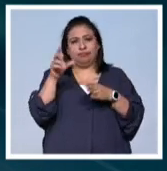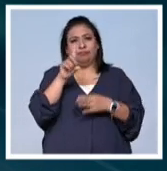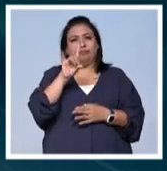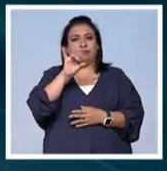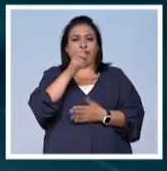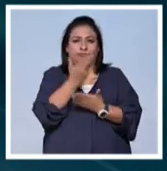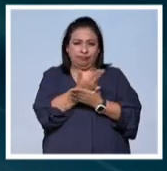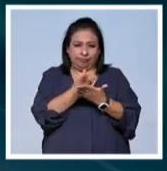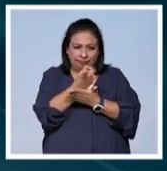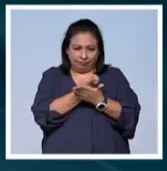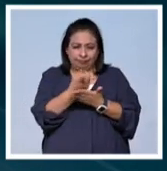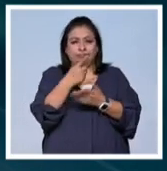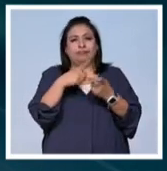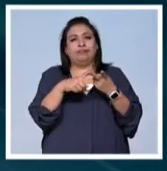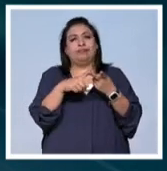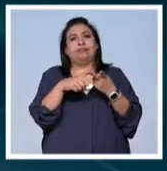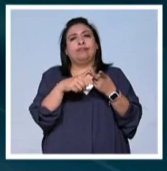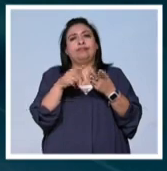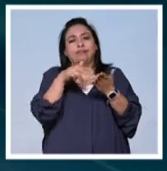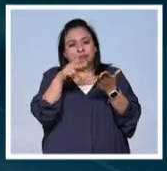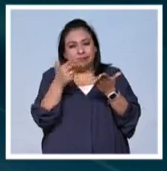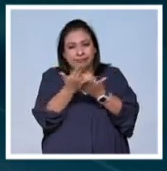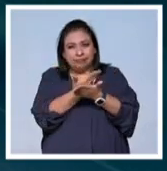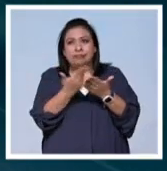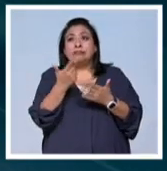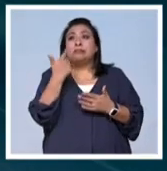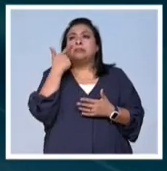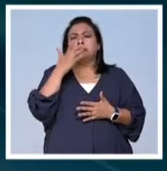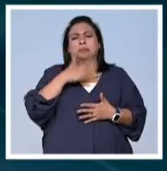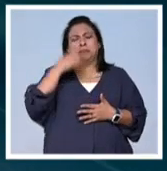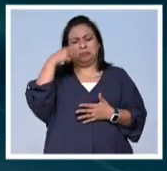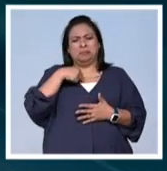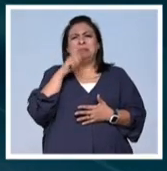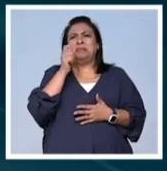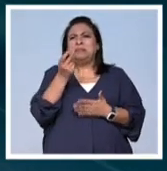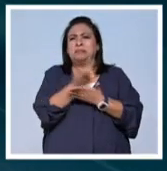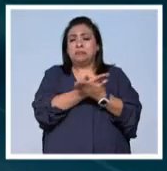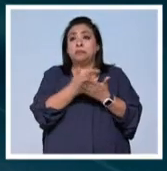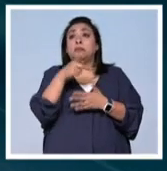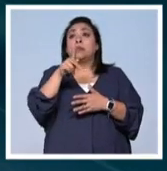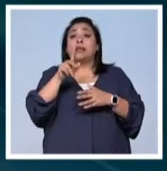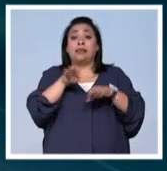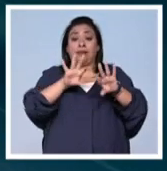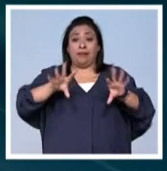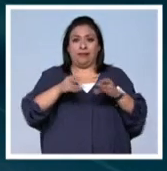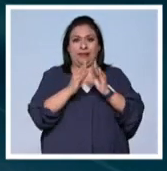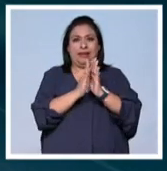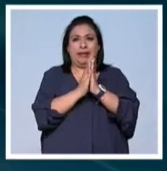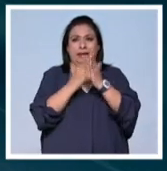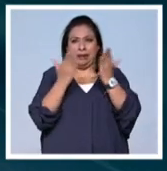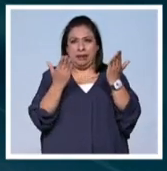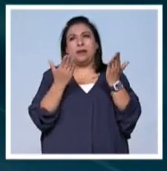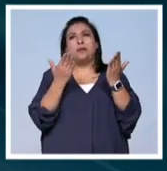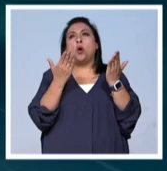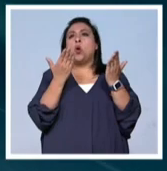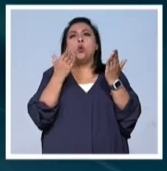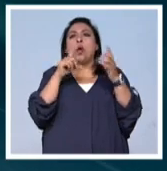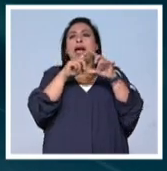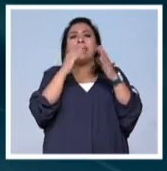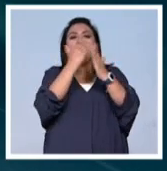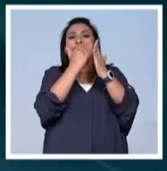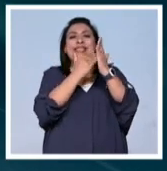diseño al dibujo no O sea Qué significa para mí dibujar los trabajos reunidos en este volumen el cual carece de